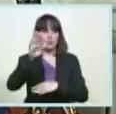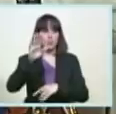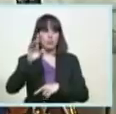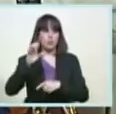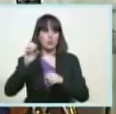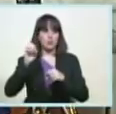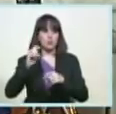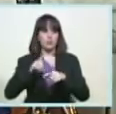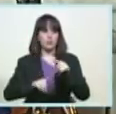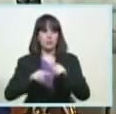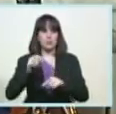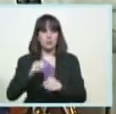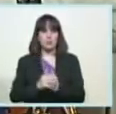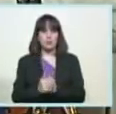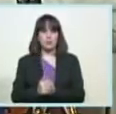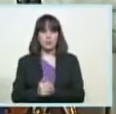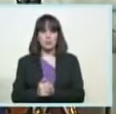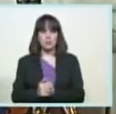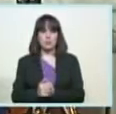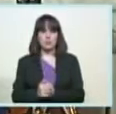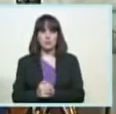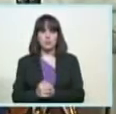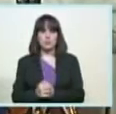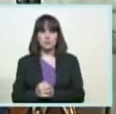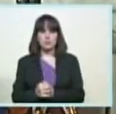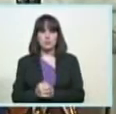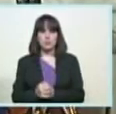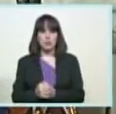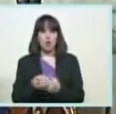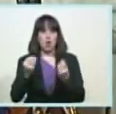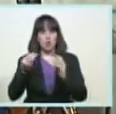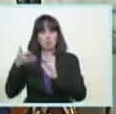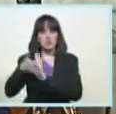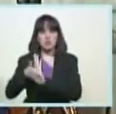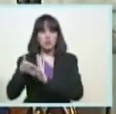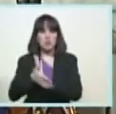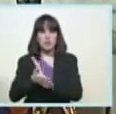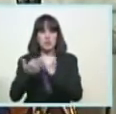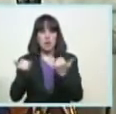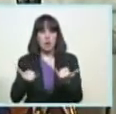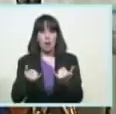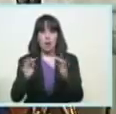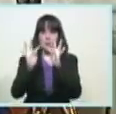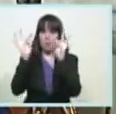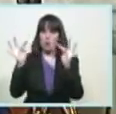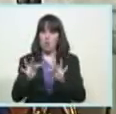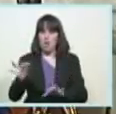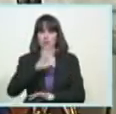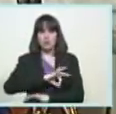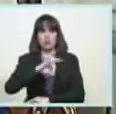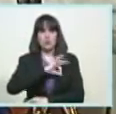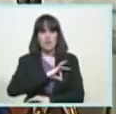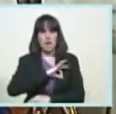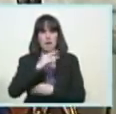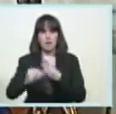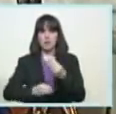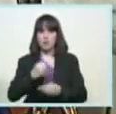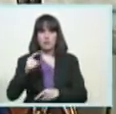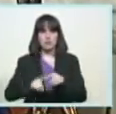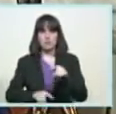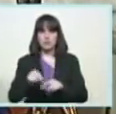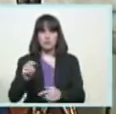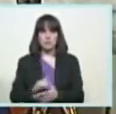no perdamos de vista que en medio de estas circunstancias el modelo social creado y